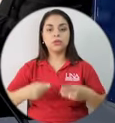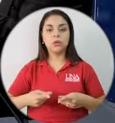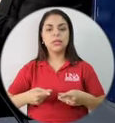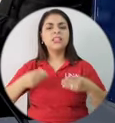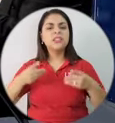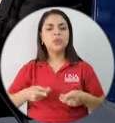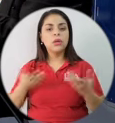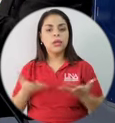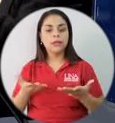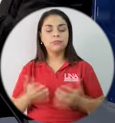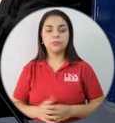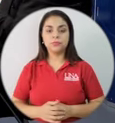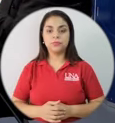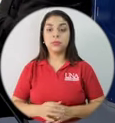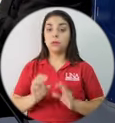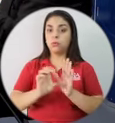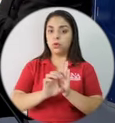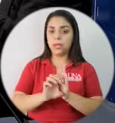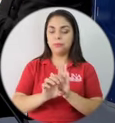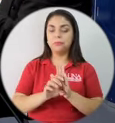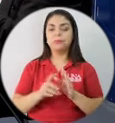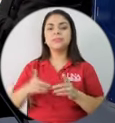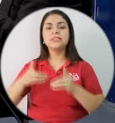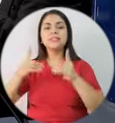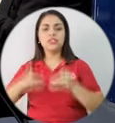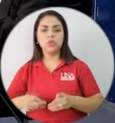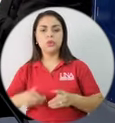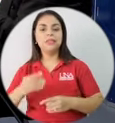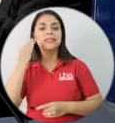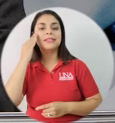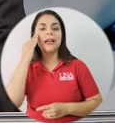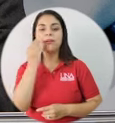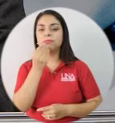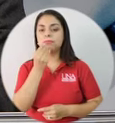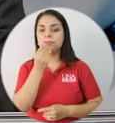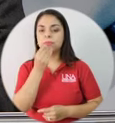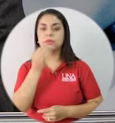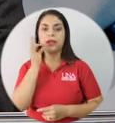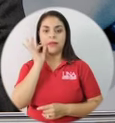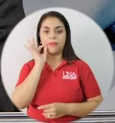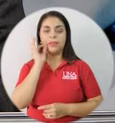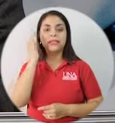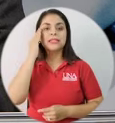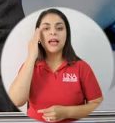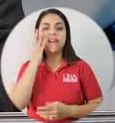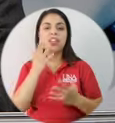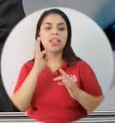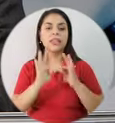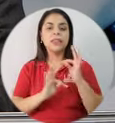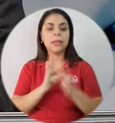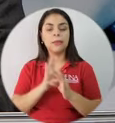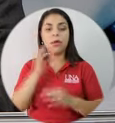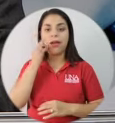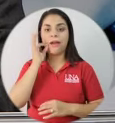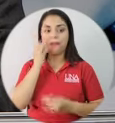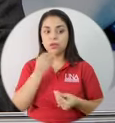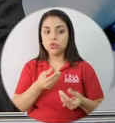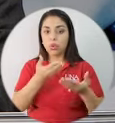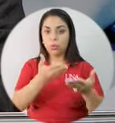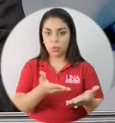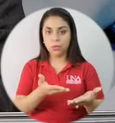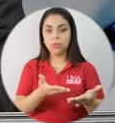decisiones. ¿Qué decisiones tomar? Se hablaba, por ejemplo, el tema de saber la catación del café, saber qué tipo de